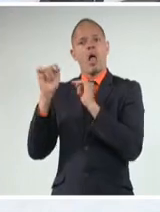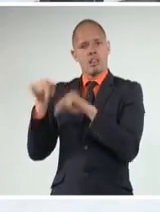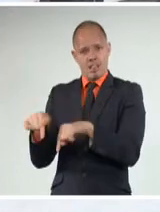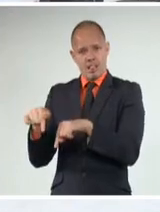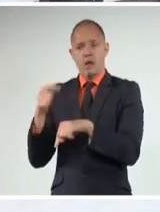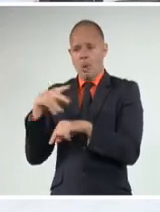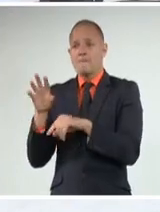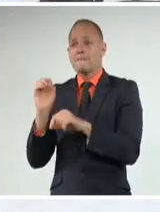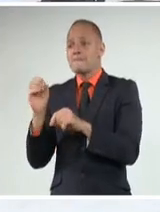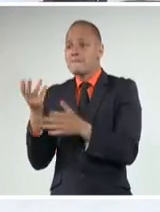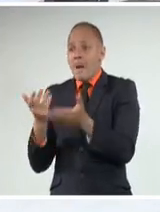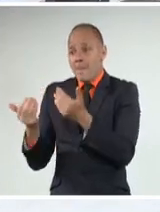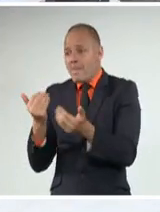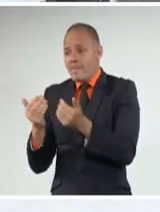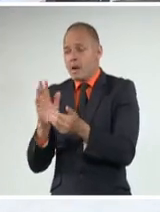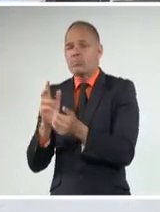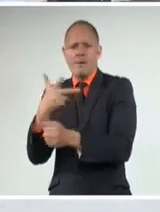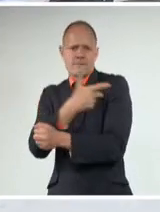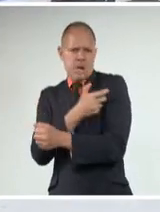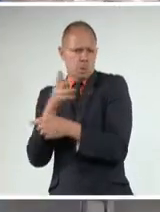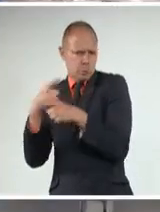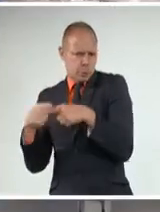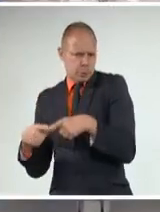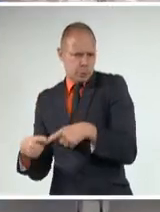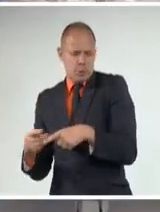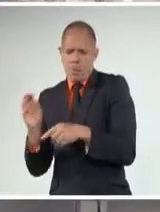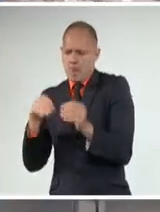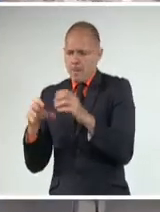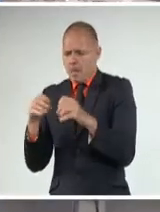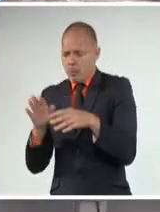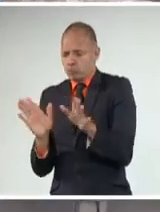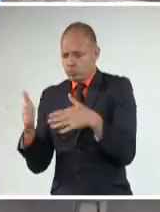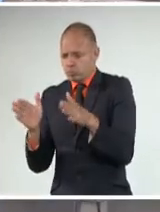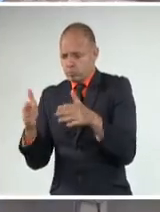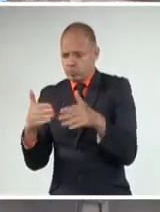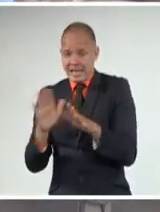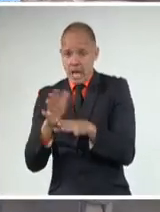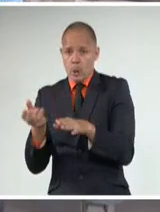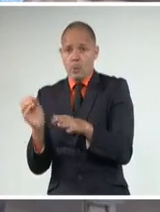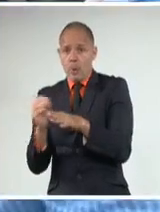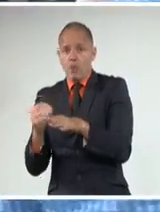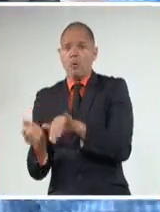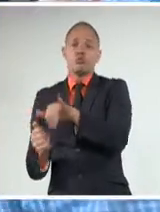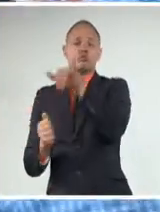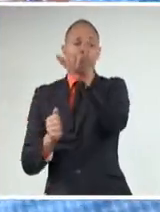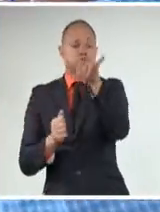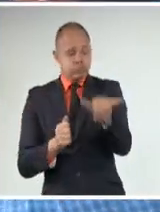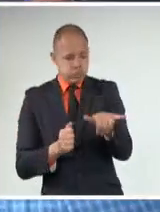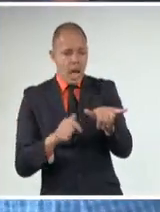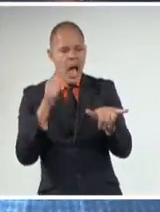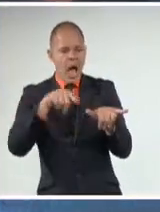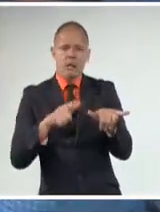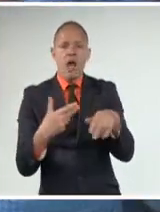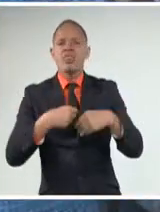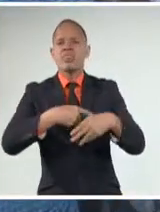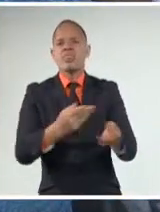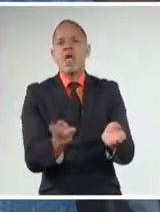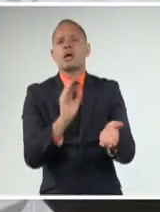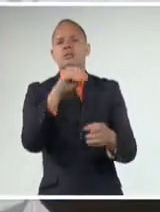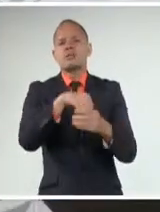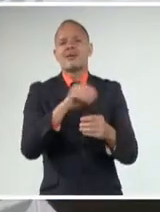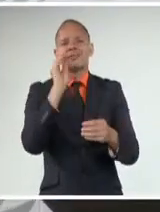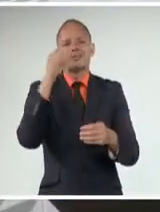un volumen de jeringuillas y otros insumos médicos destinados para los centros asistenciales en función del nuevo